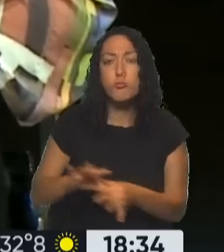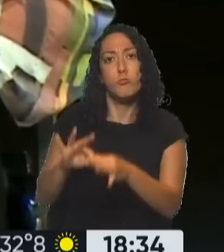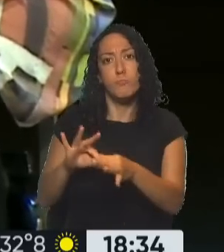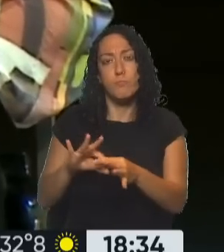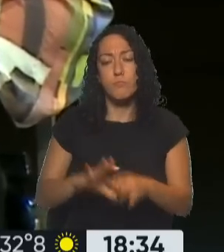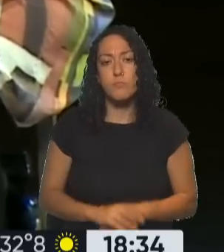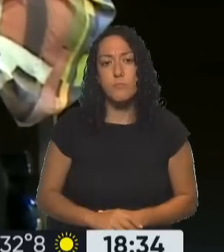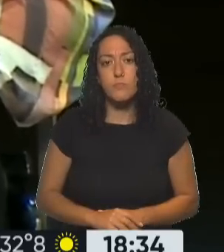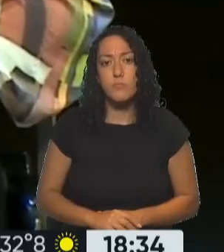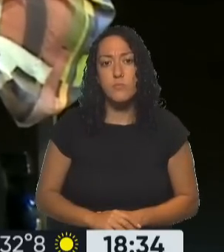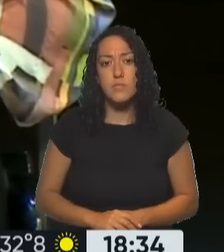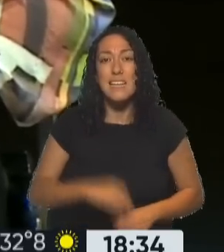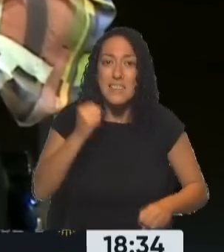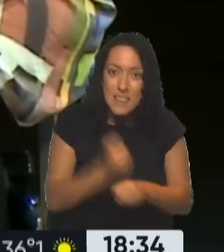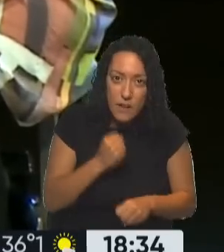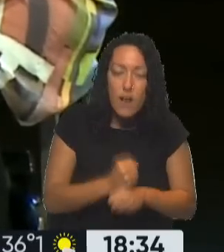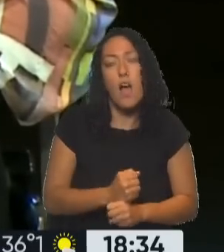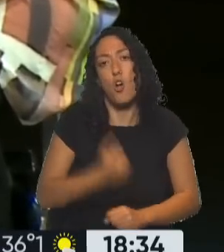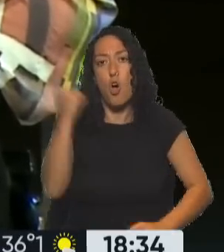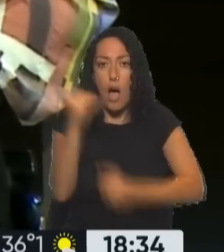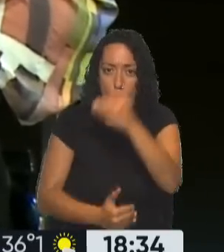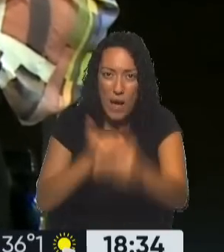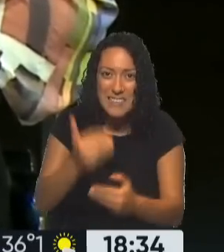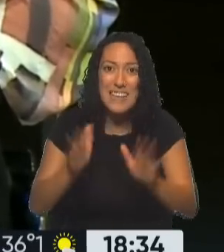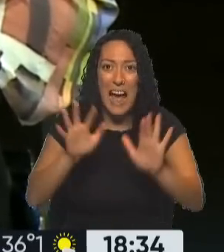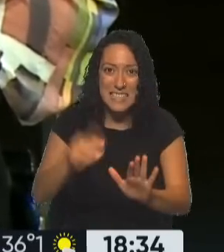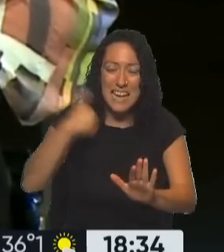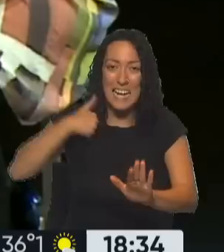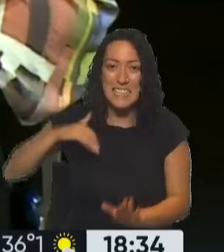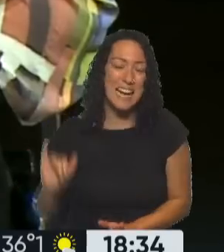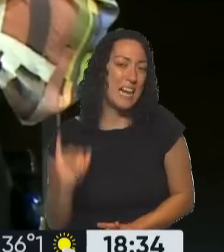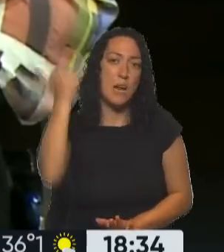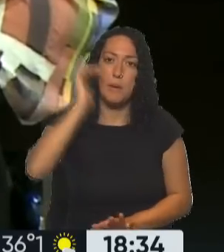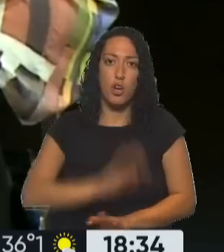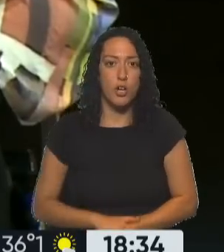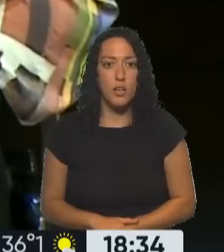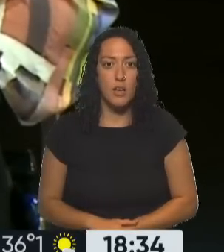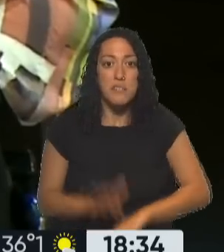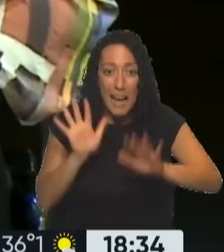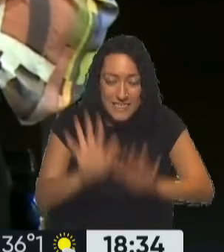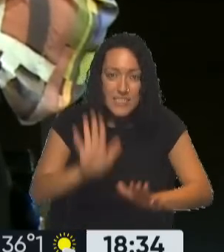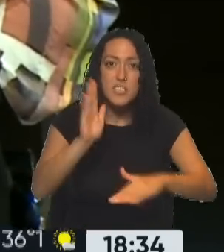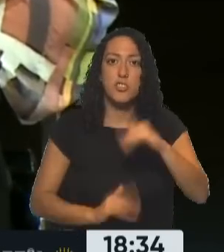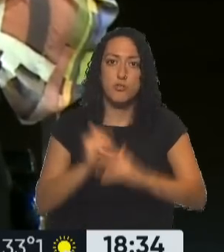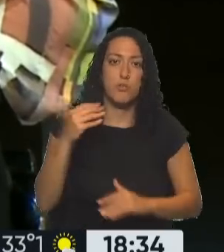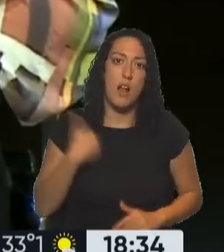Se une y trabaja y avanza. Es la mejor Argentina. Y esa es la Argentina que hay que construir.